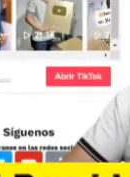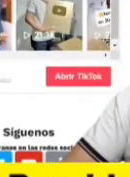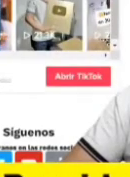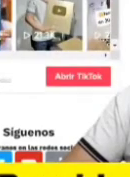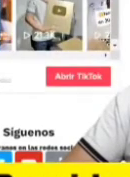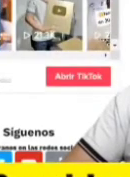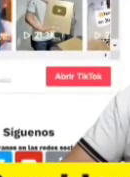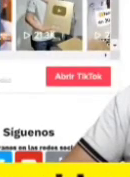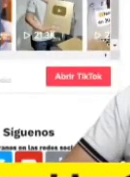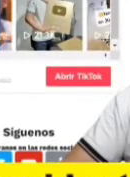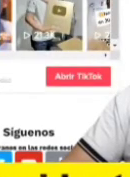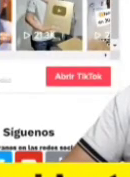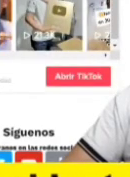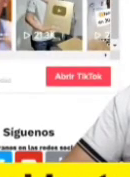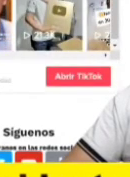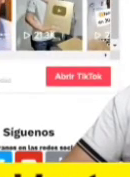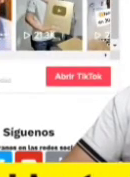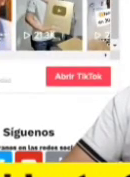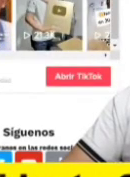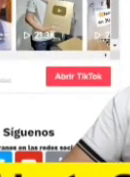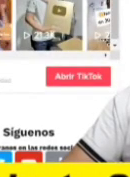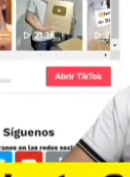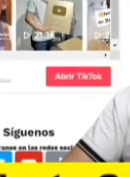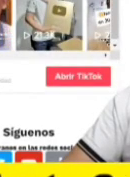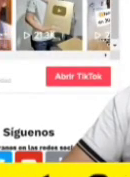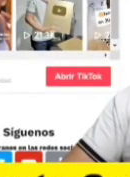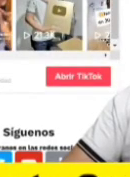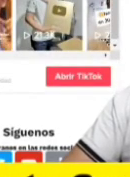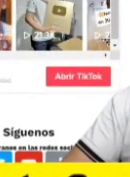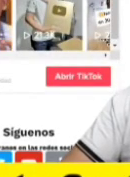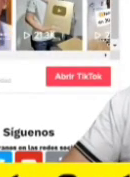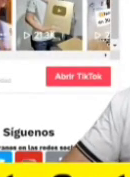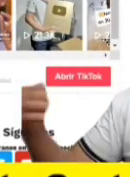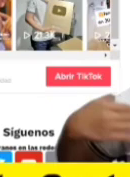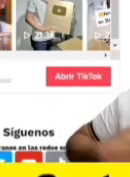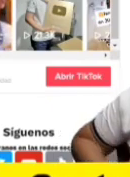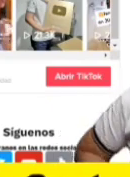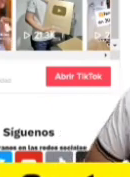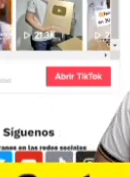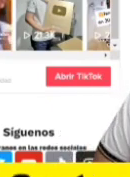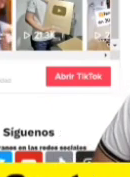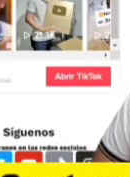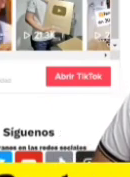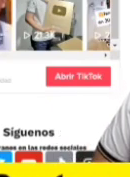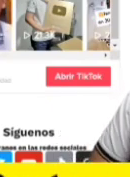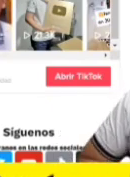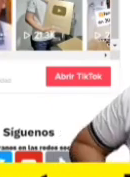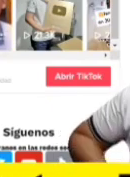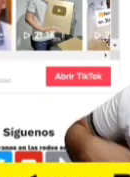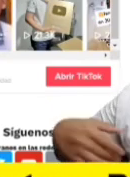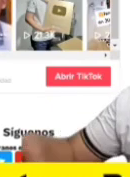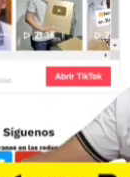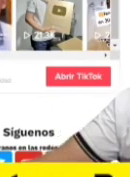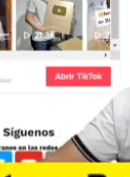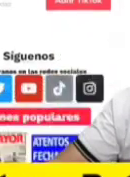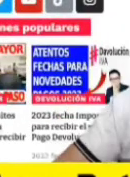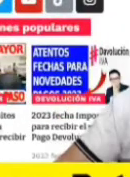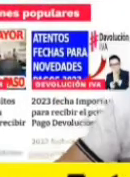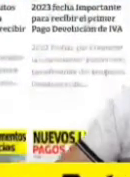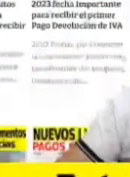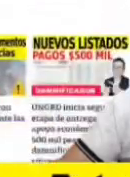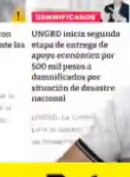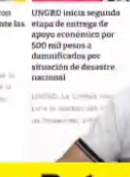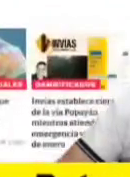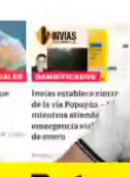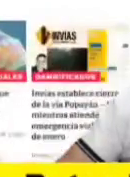a cabo pues ese es el proceso, aquellos abuelitos que necesitan un apoyo económico. Y el presidente lo que ha dicho, y